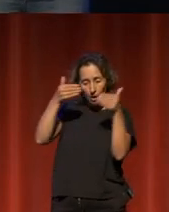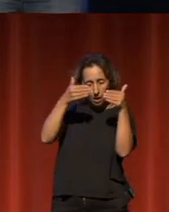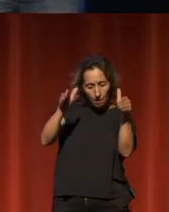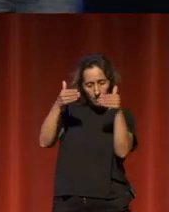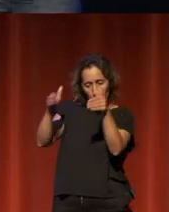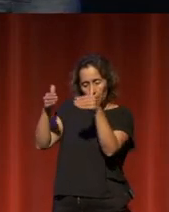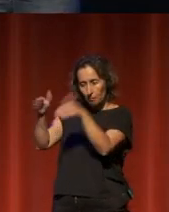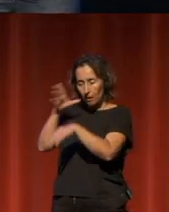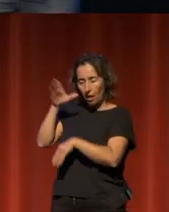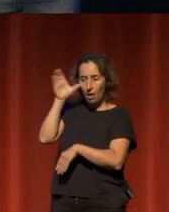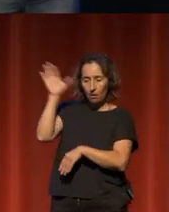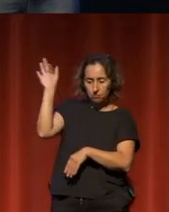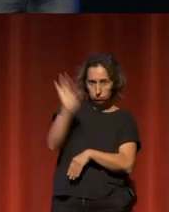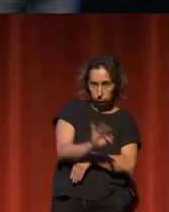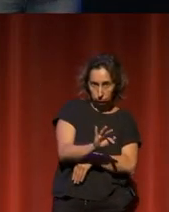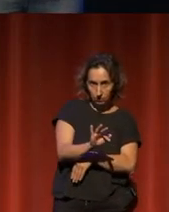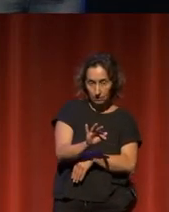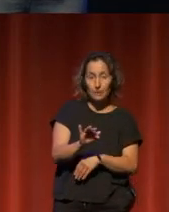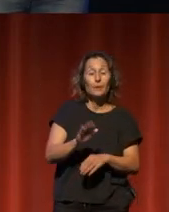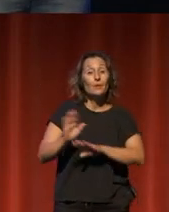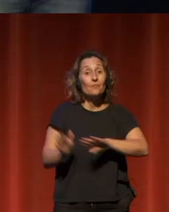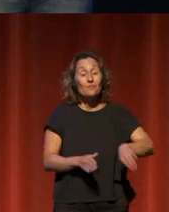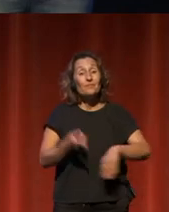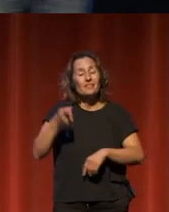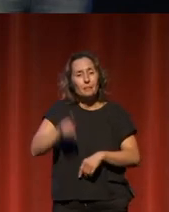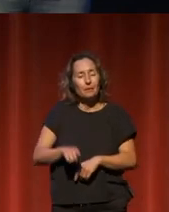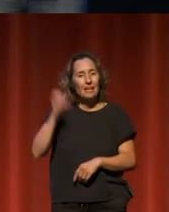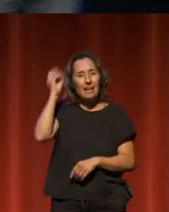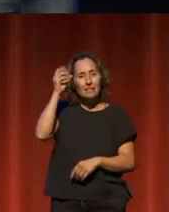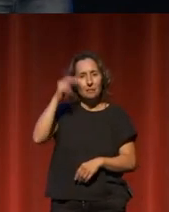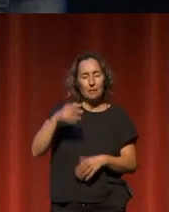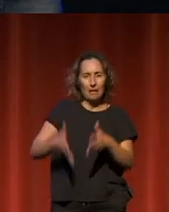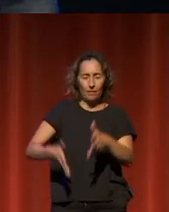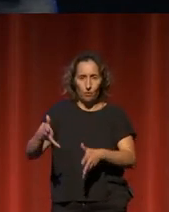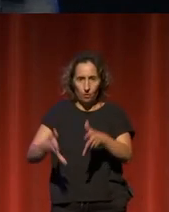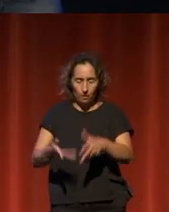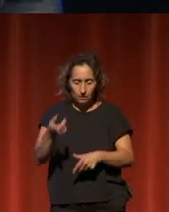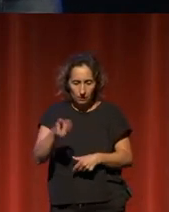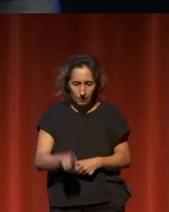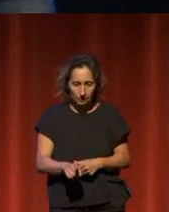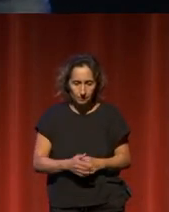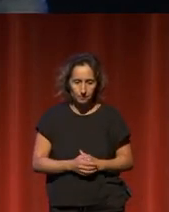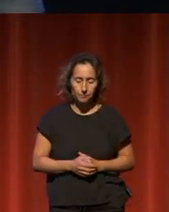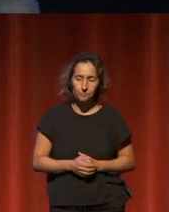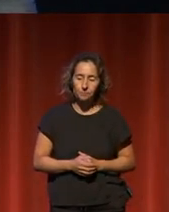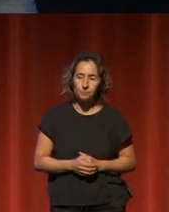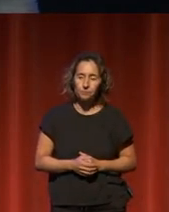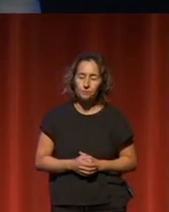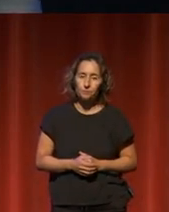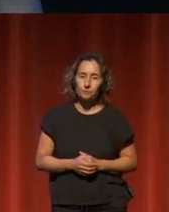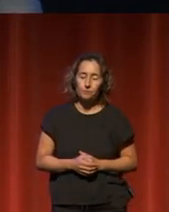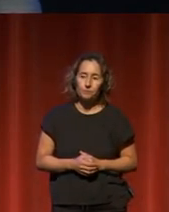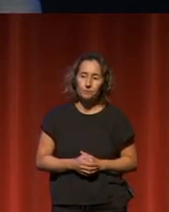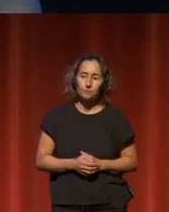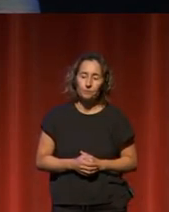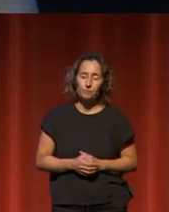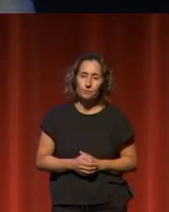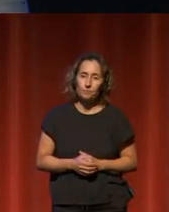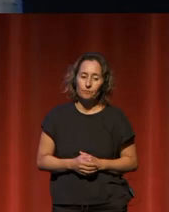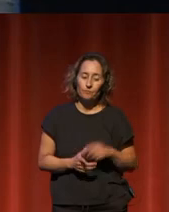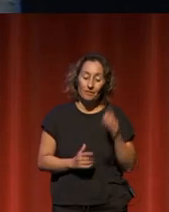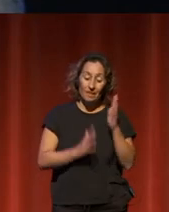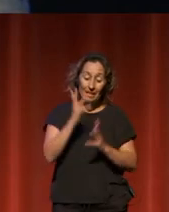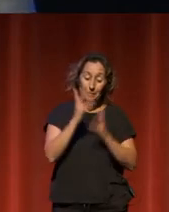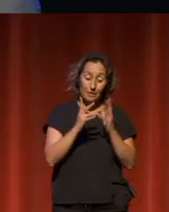eh tenemos las asambleas ciudadanas que es un compromiso por parte de las